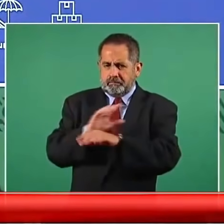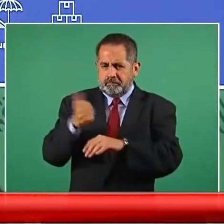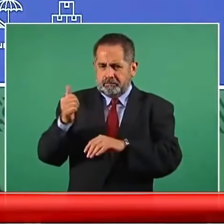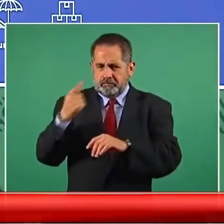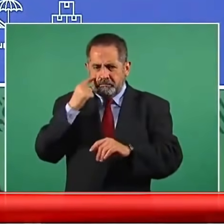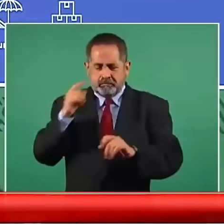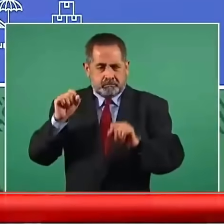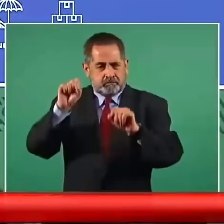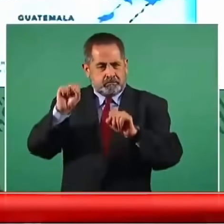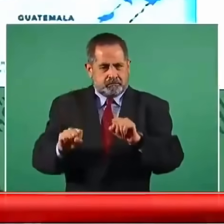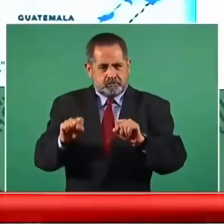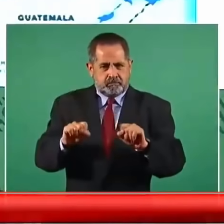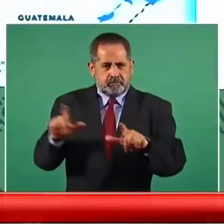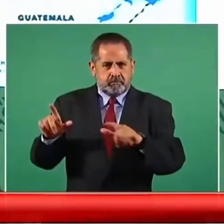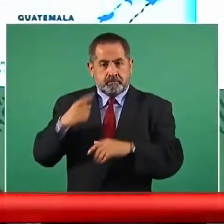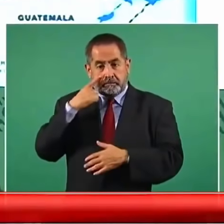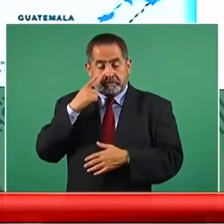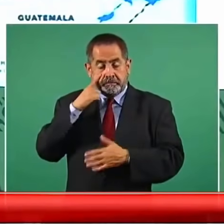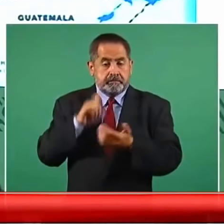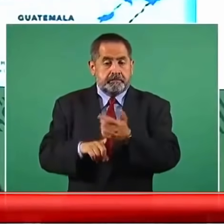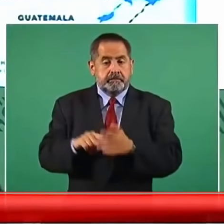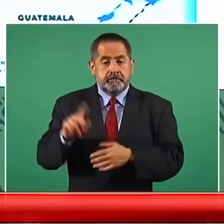sureste, de Palenque,